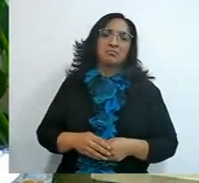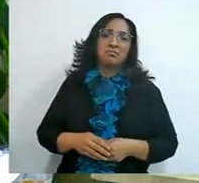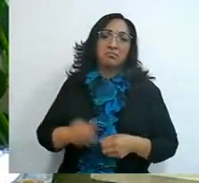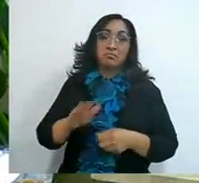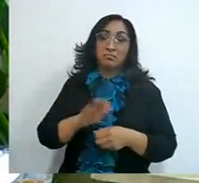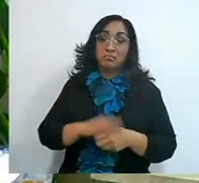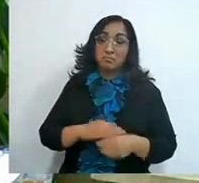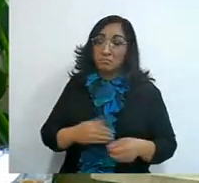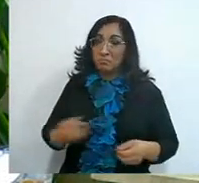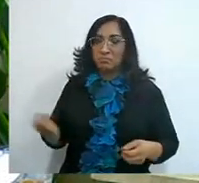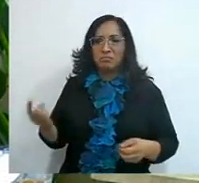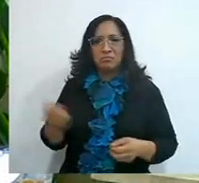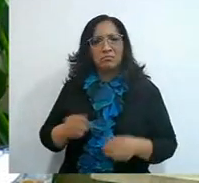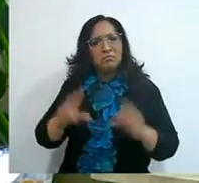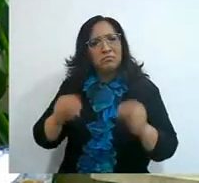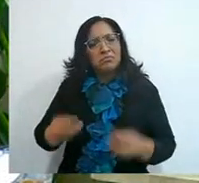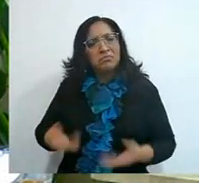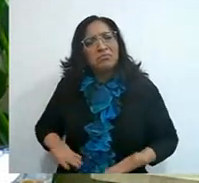por adúlteras.